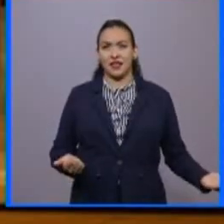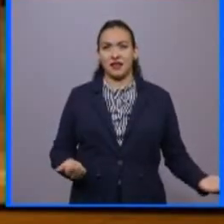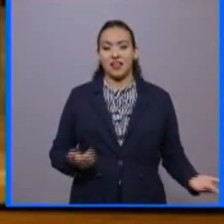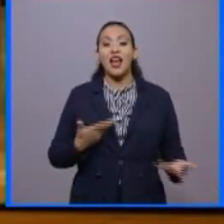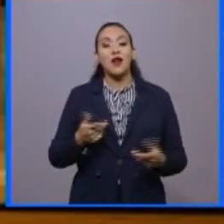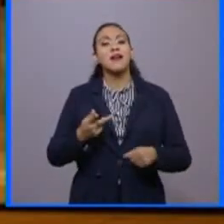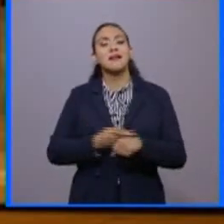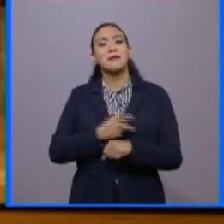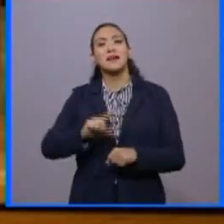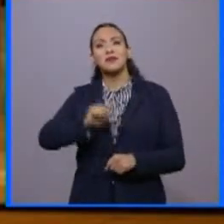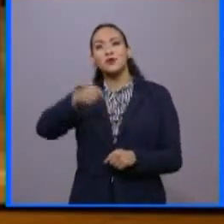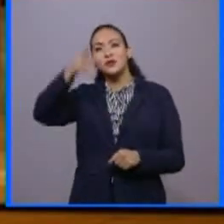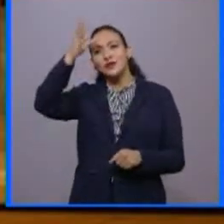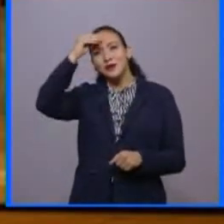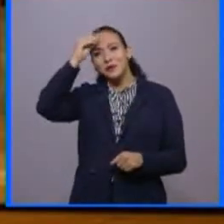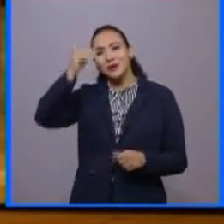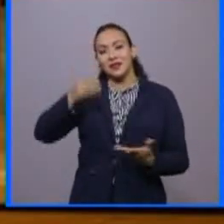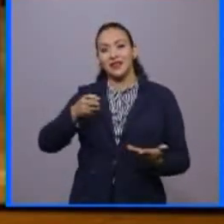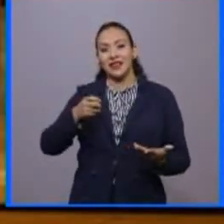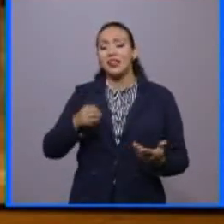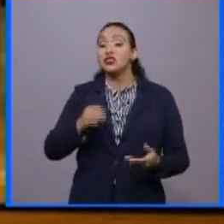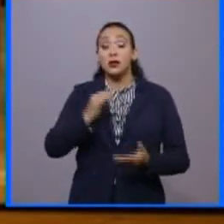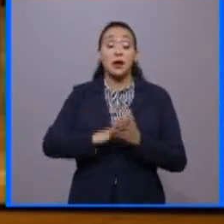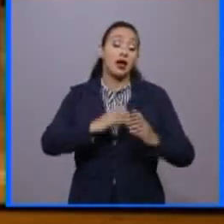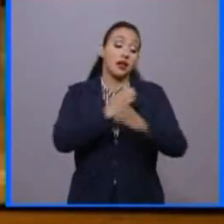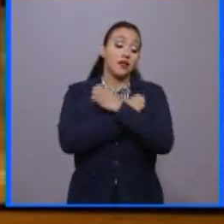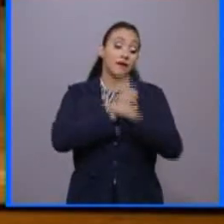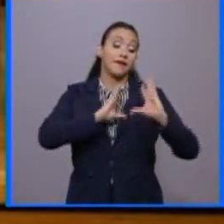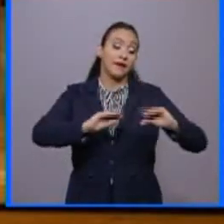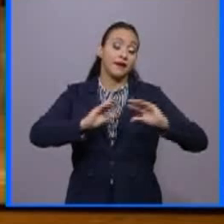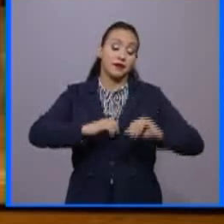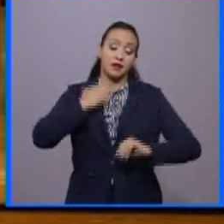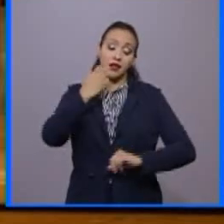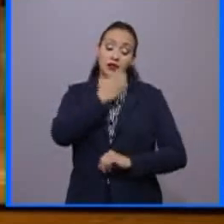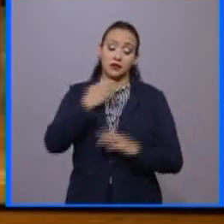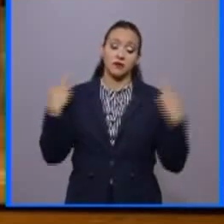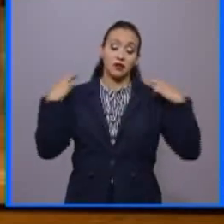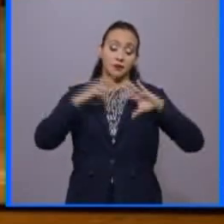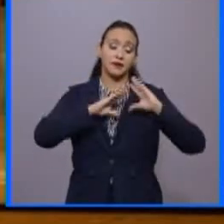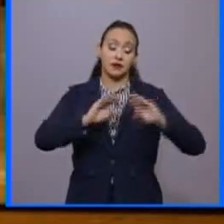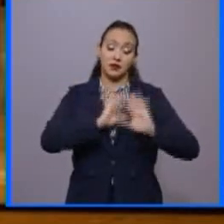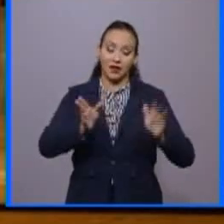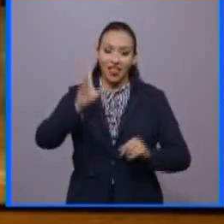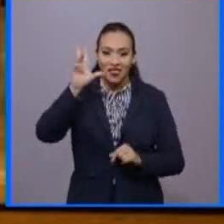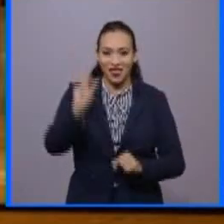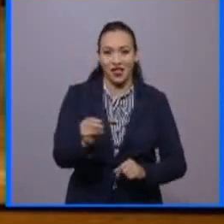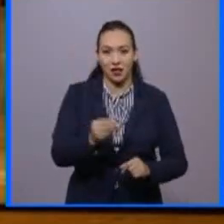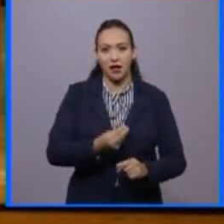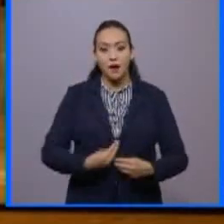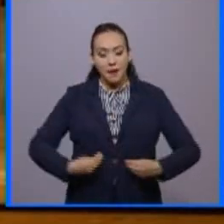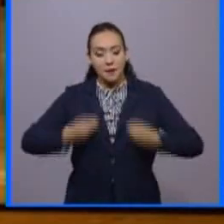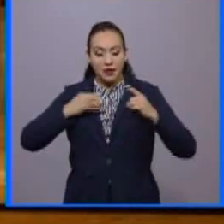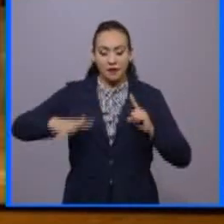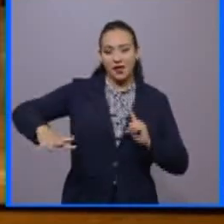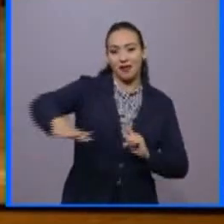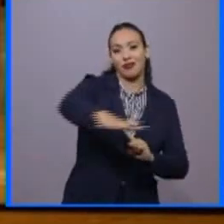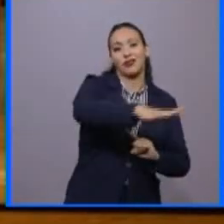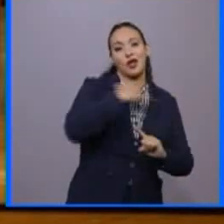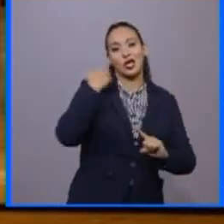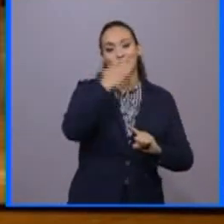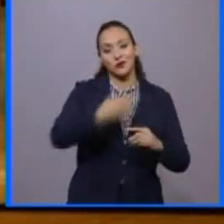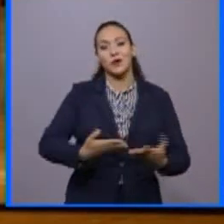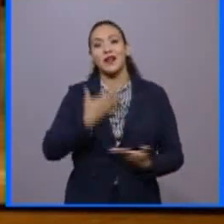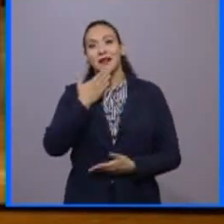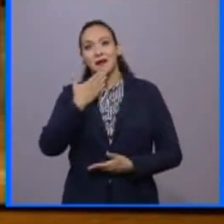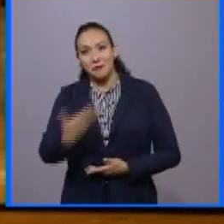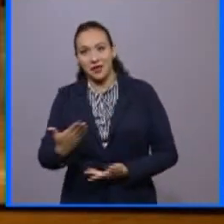un pizarrón y ya. Es todo el entorno, es la dignidad del entorno. Y este libro es una